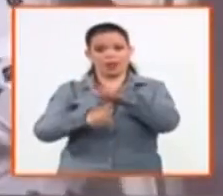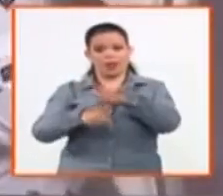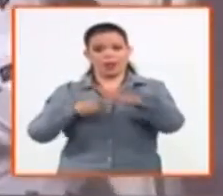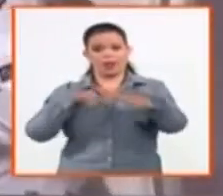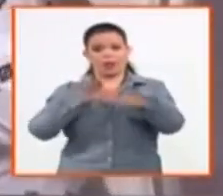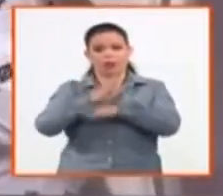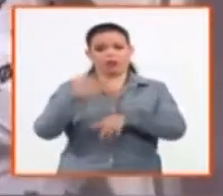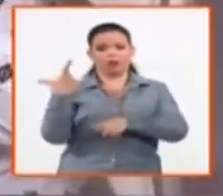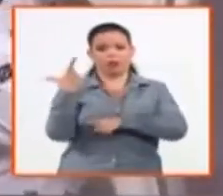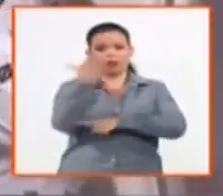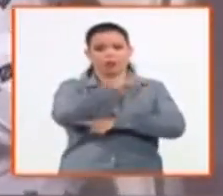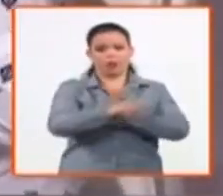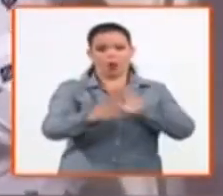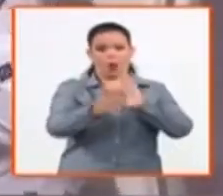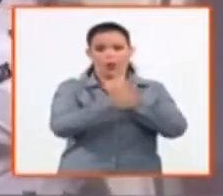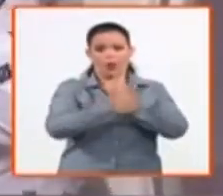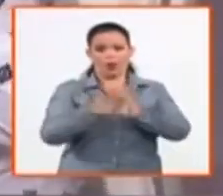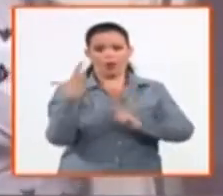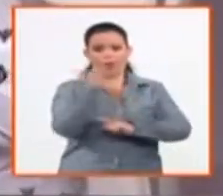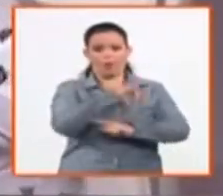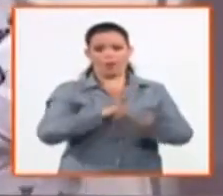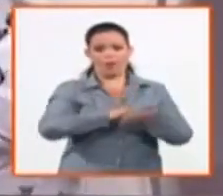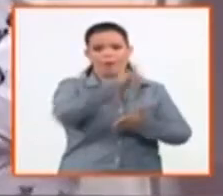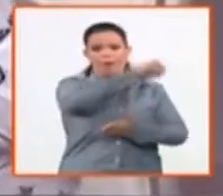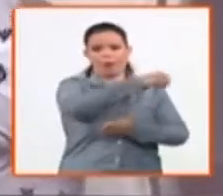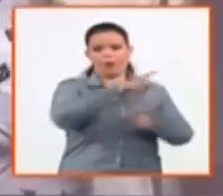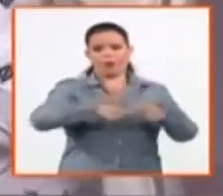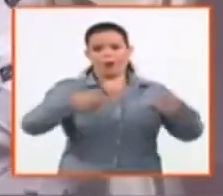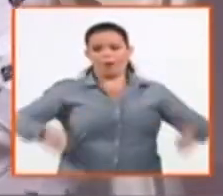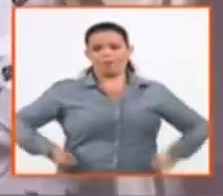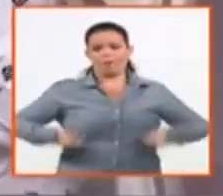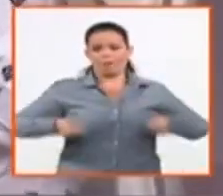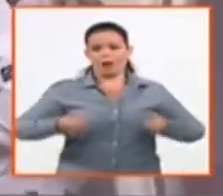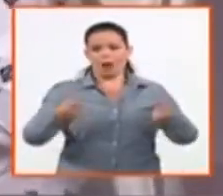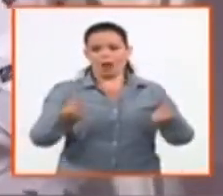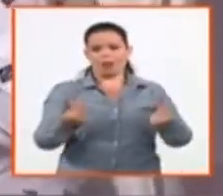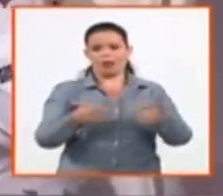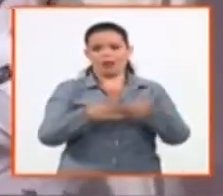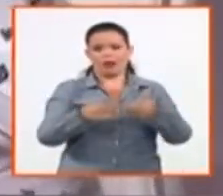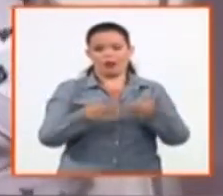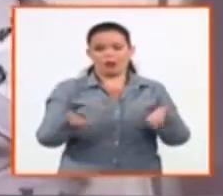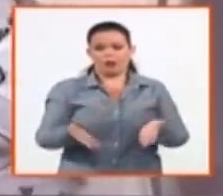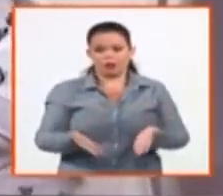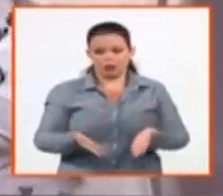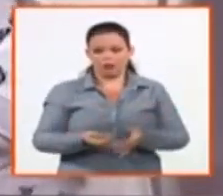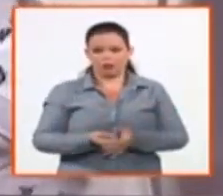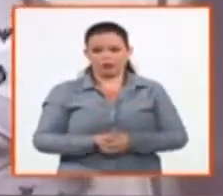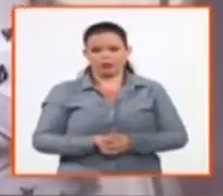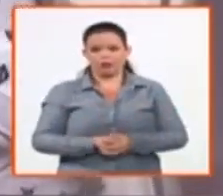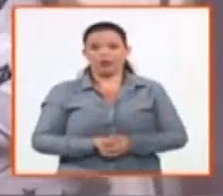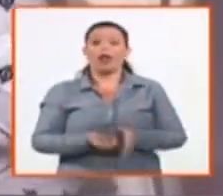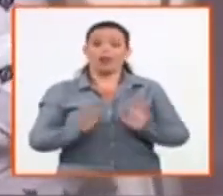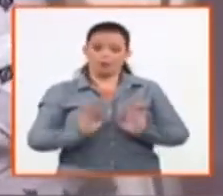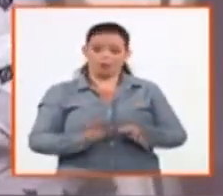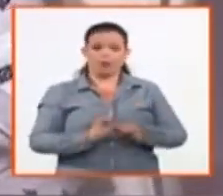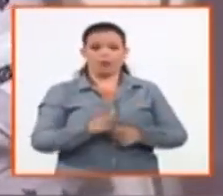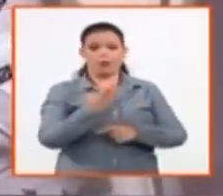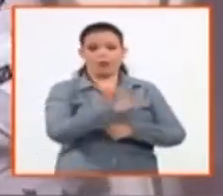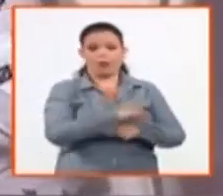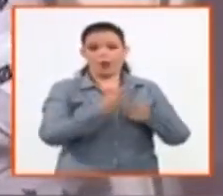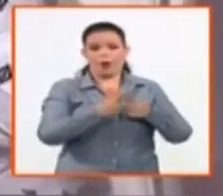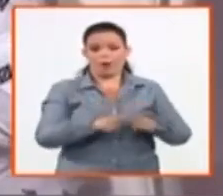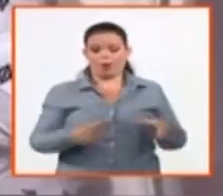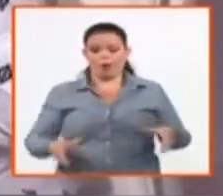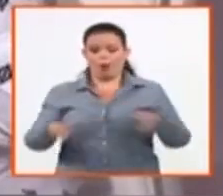fueron. Se creó un vacío de poder que además cuando llegaron los talibanes ocuparon, pero los talibanes han apostado porque no pueden crear un gobierno ellos solos,